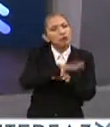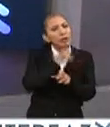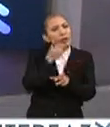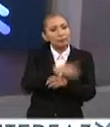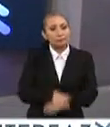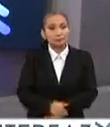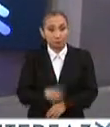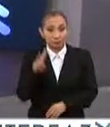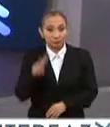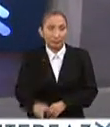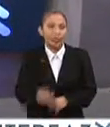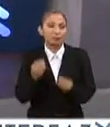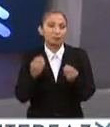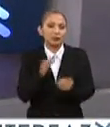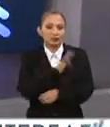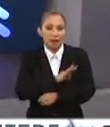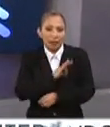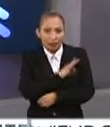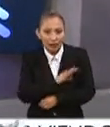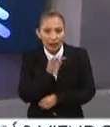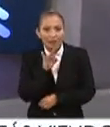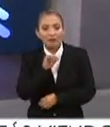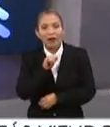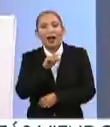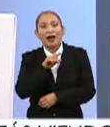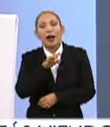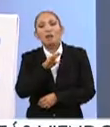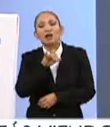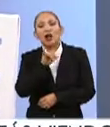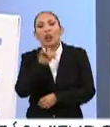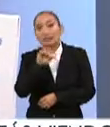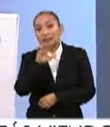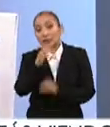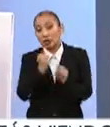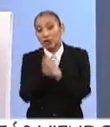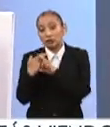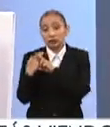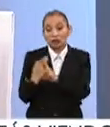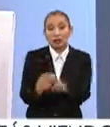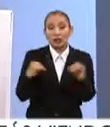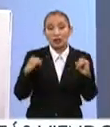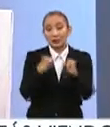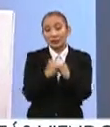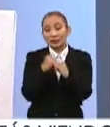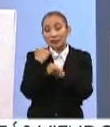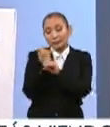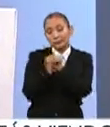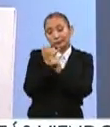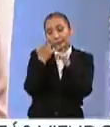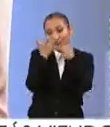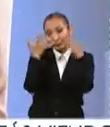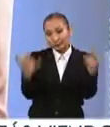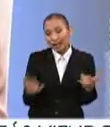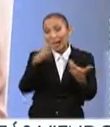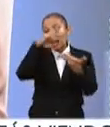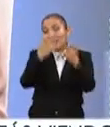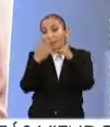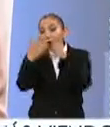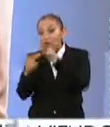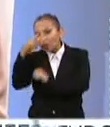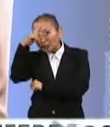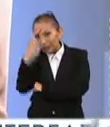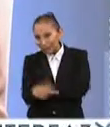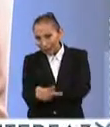somos. Sin duda alguna, pues muchas felicidades, Fabiola, por estos 65 años del Instituto Nacional de Estudios Históricos de las Revoluciones